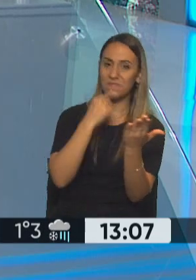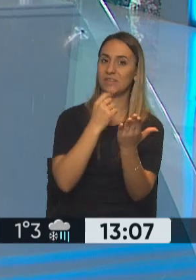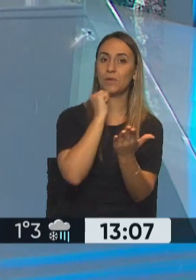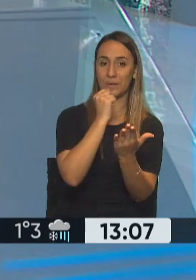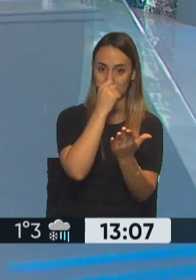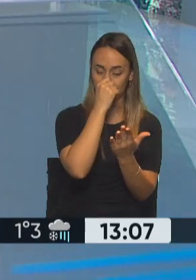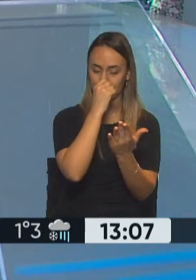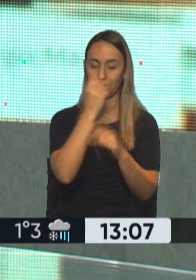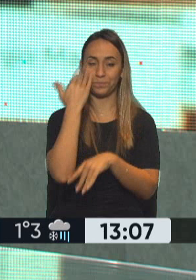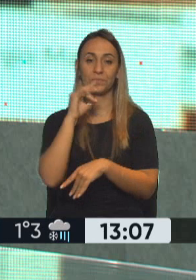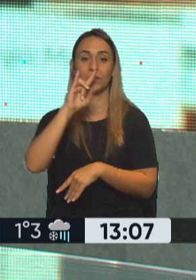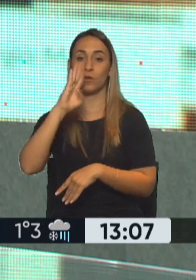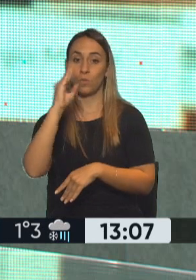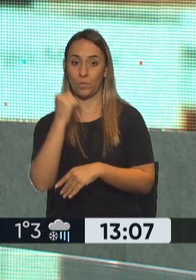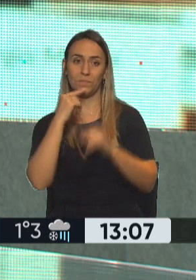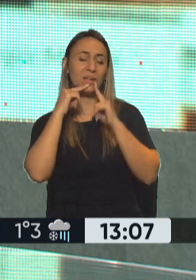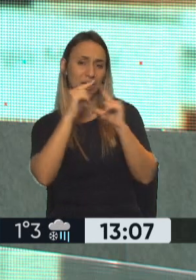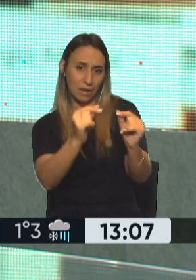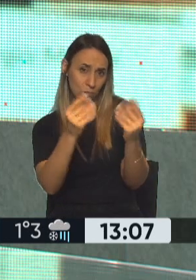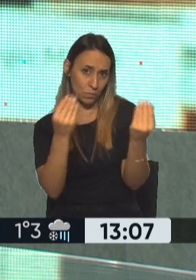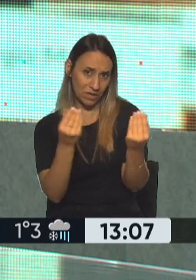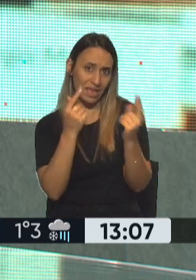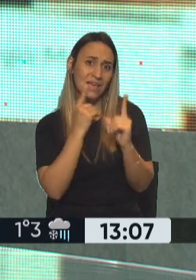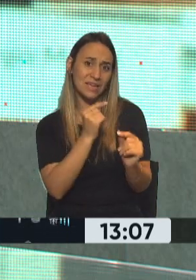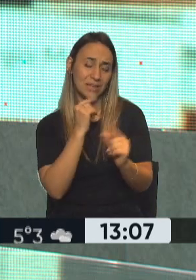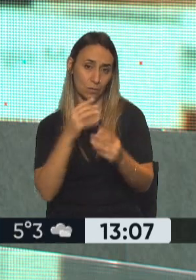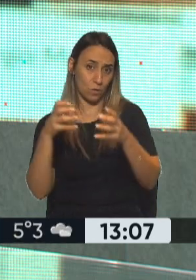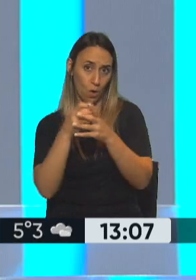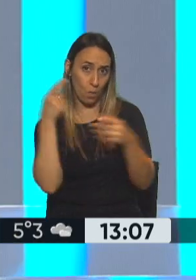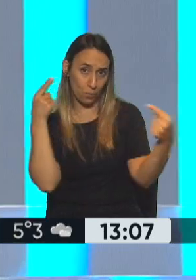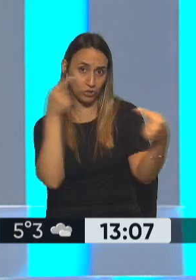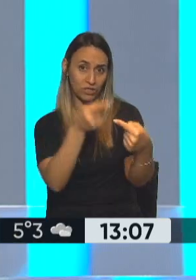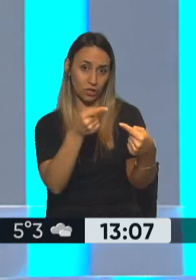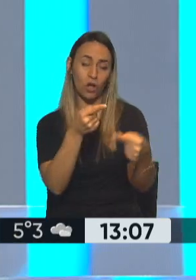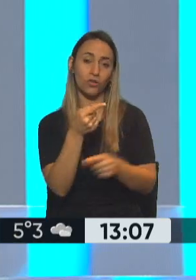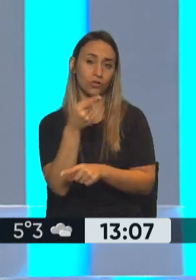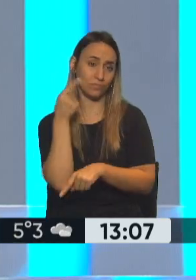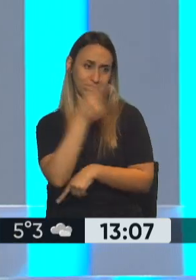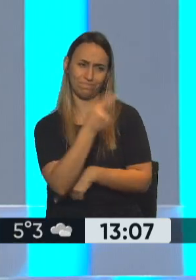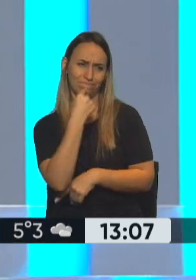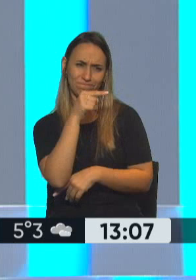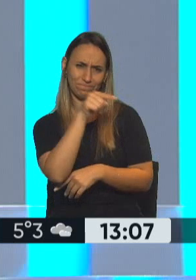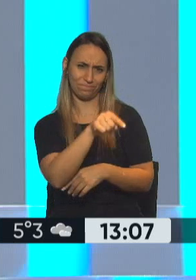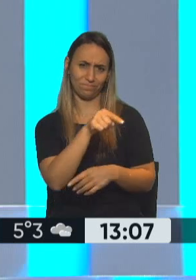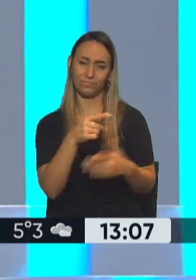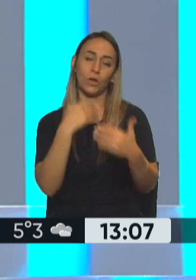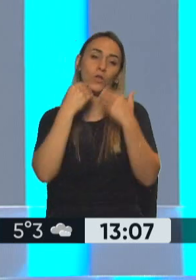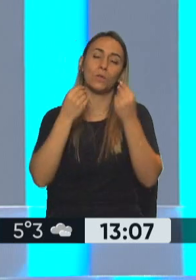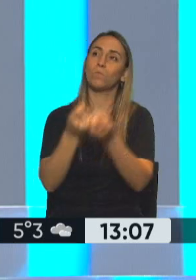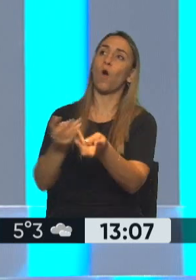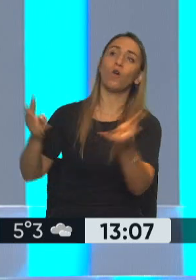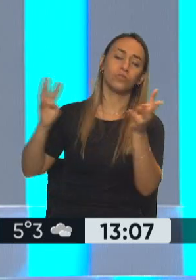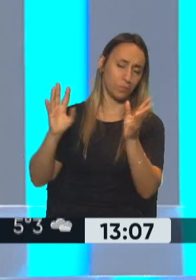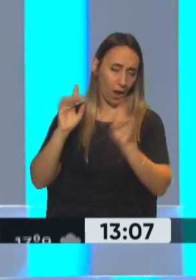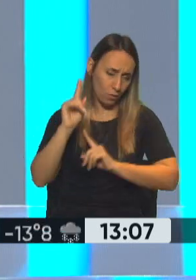Buenos Aires había surgido a partir de la crítica y el cuestionamiento de la oposición. Exactamente, muchos decían, sectores de la oposición, no sé si muchos, sectores de la